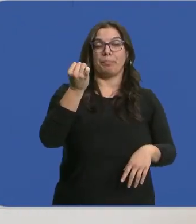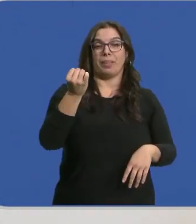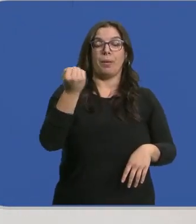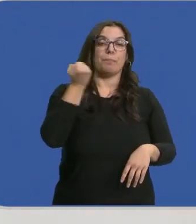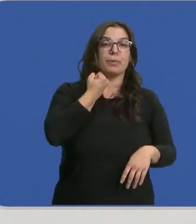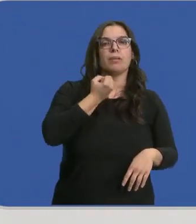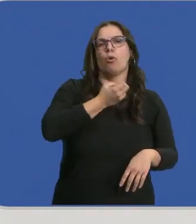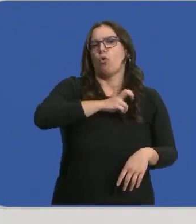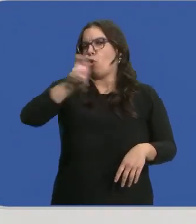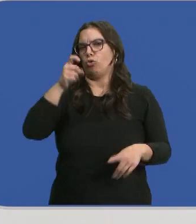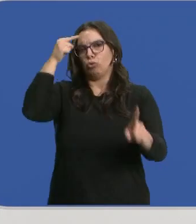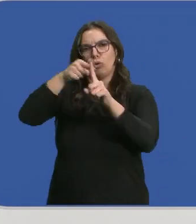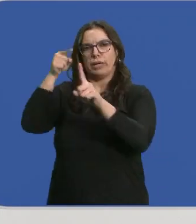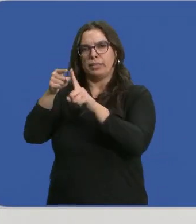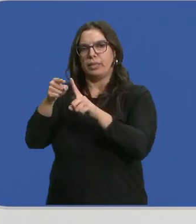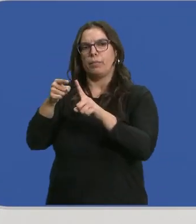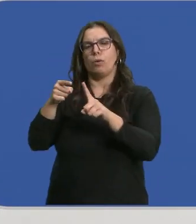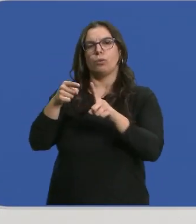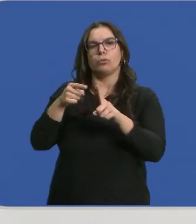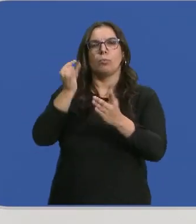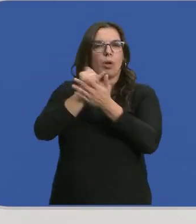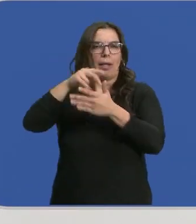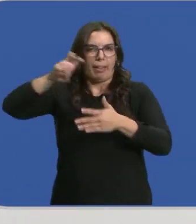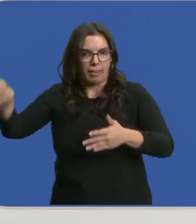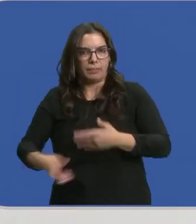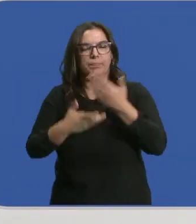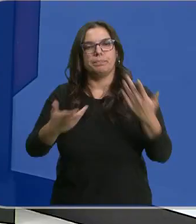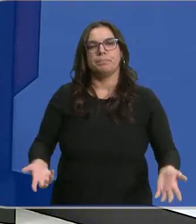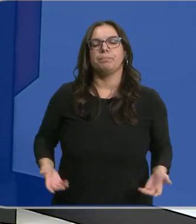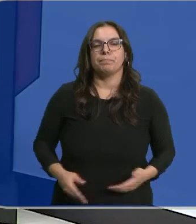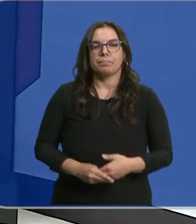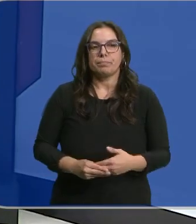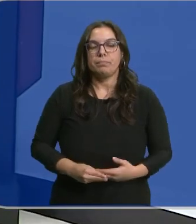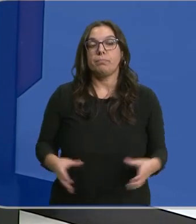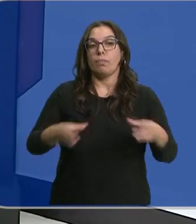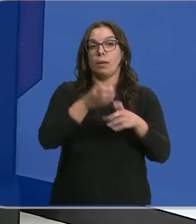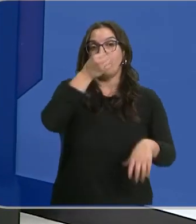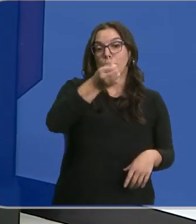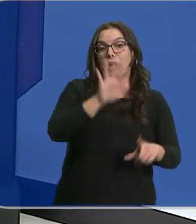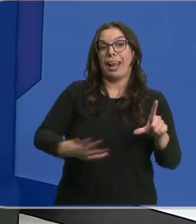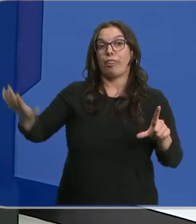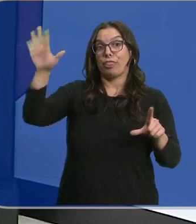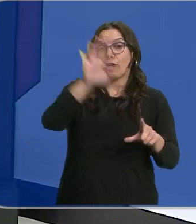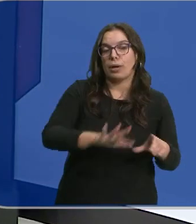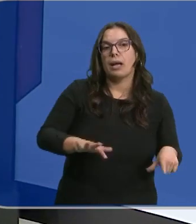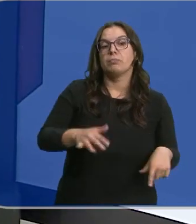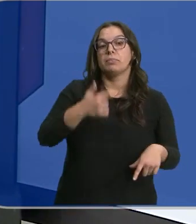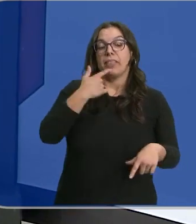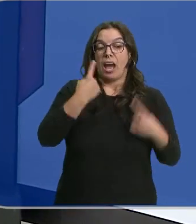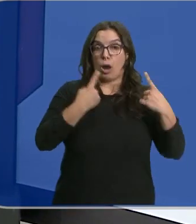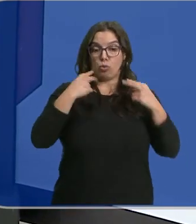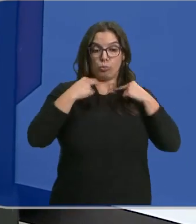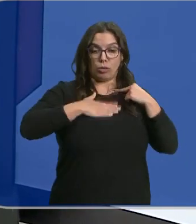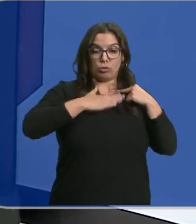otros fines previa a la realización de pruebas, etcétera, etcétera. Un PSOE que en clave nacional descarta que alguno de